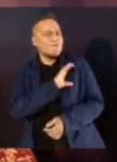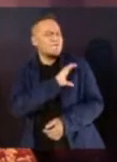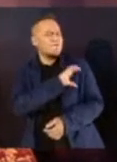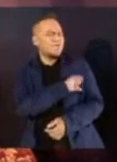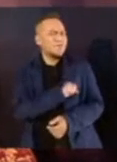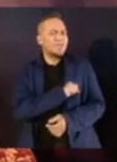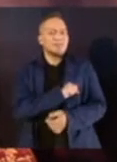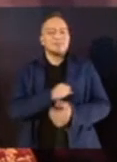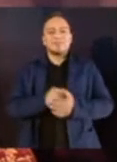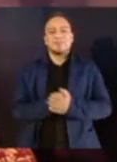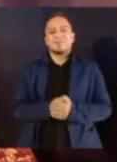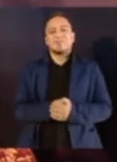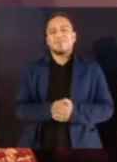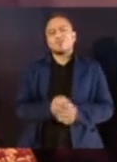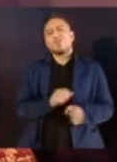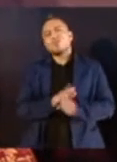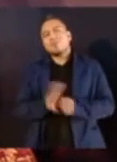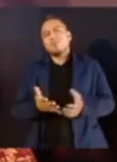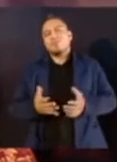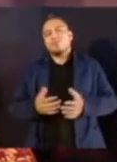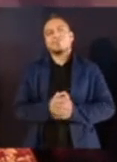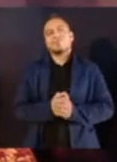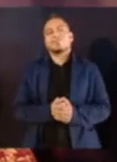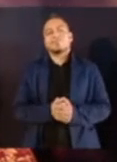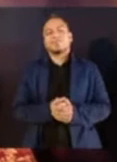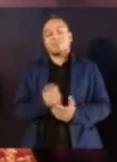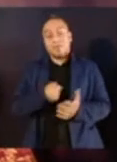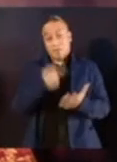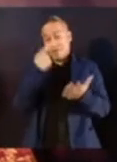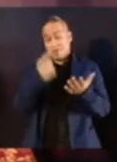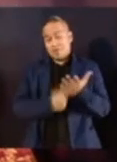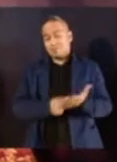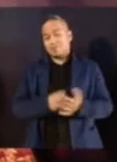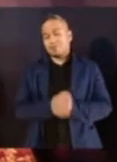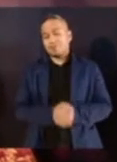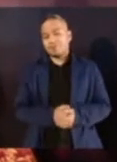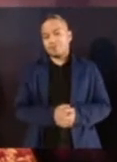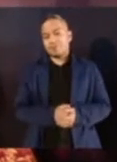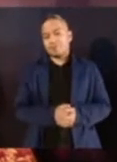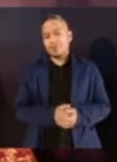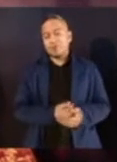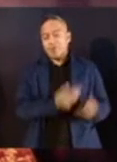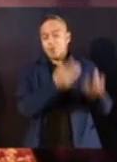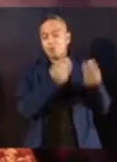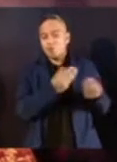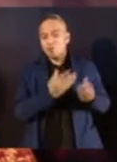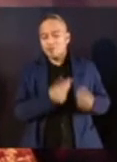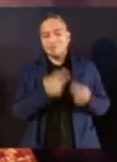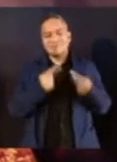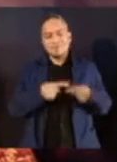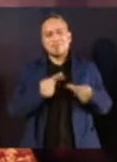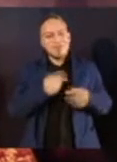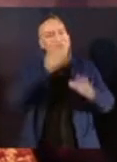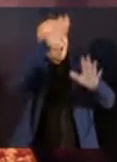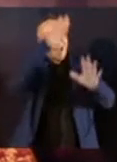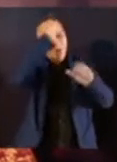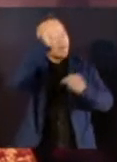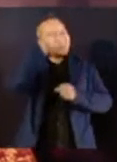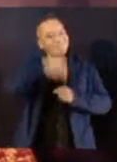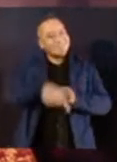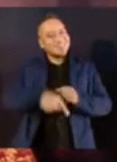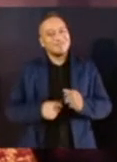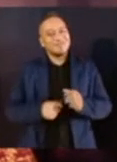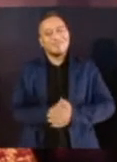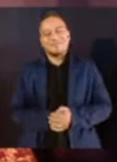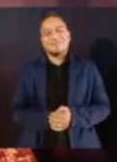favorito, yo creo que hay un consenso generalizado entre críticos literarios,